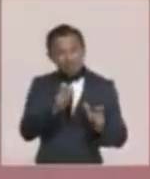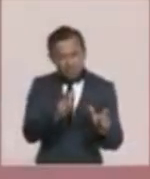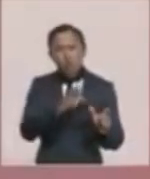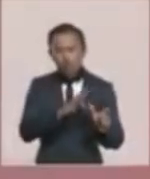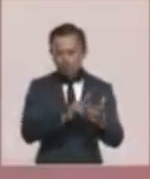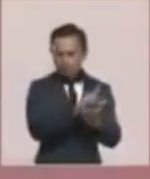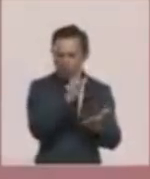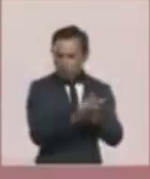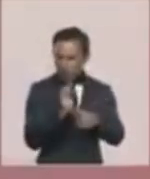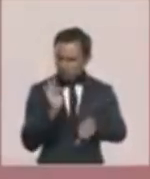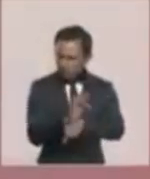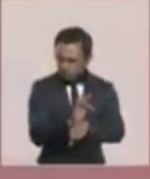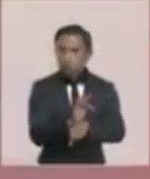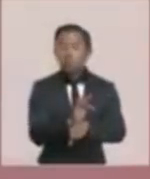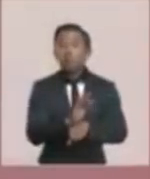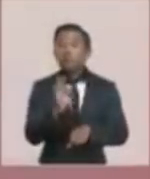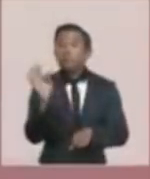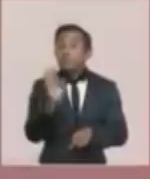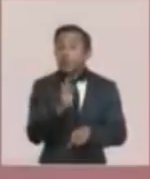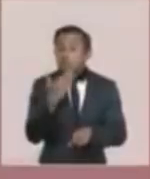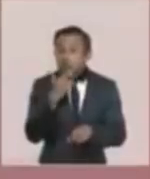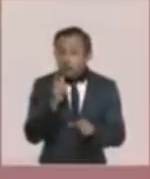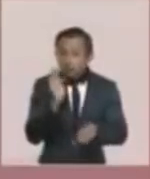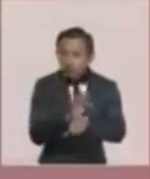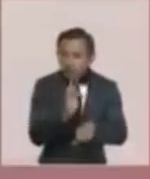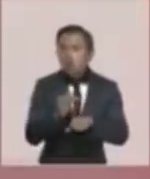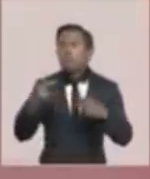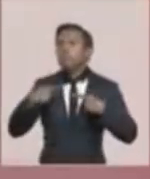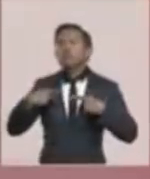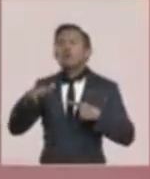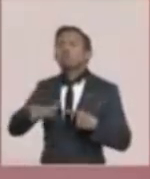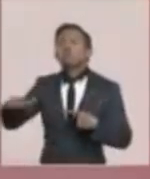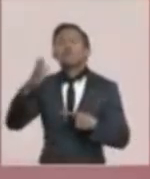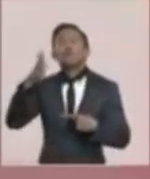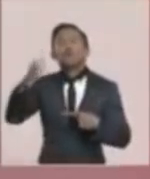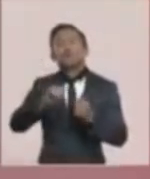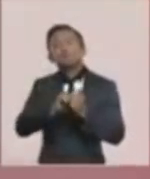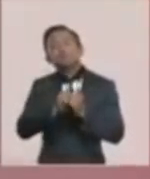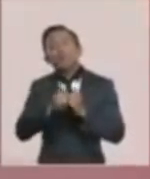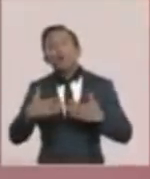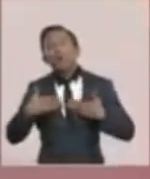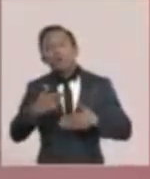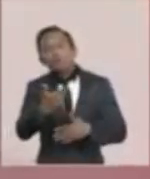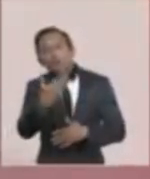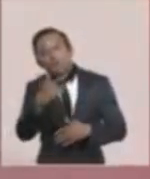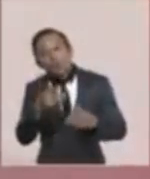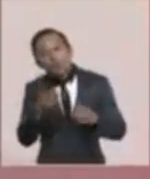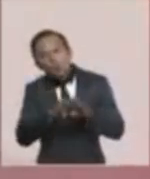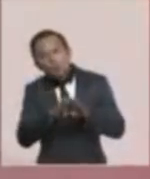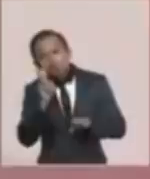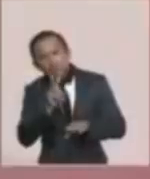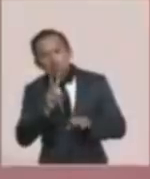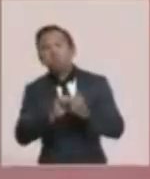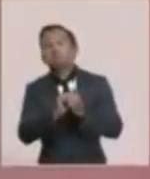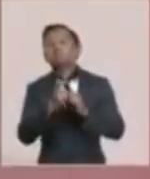ciudadano tendrá calidad de modo, tiempo y circunstancia en el que las Fuerzas Armadas están actuando. Le hemos pedido mucho a